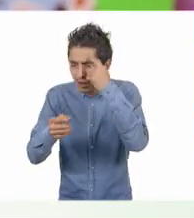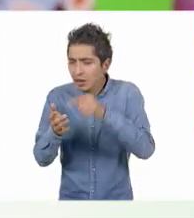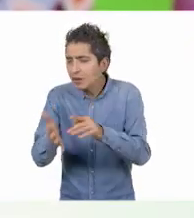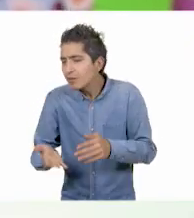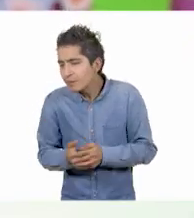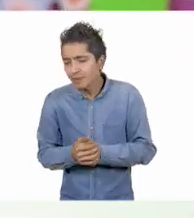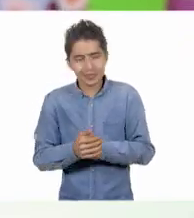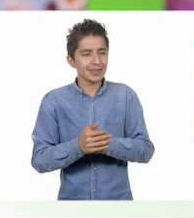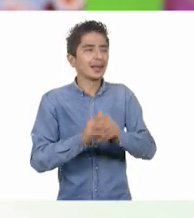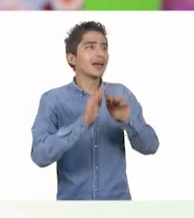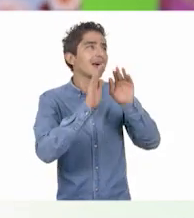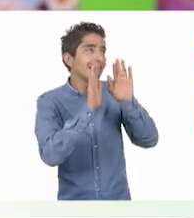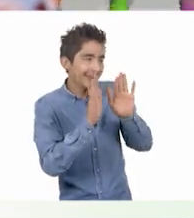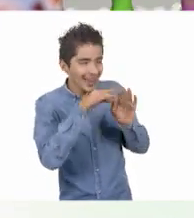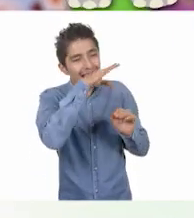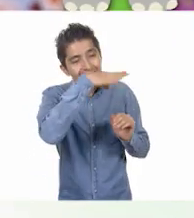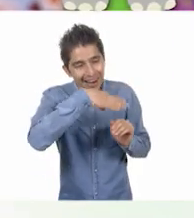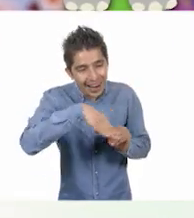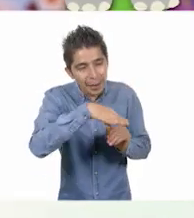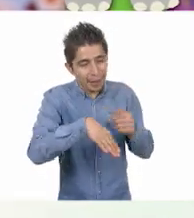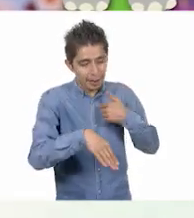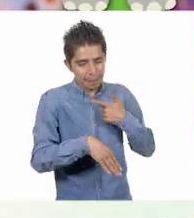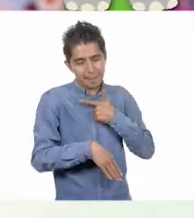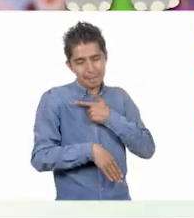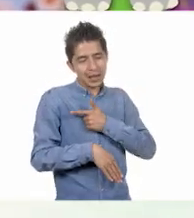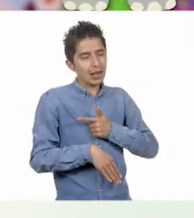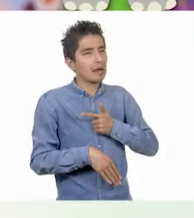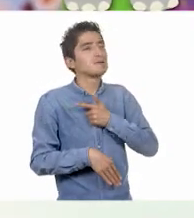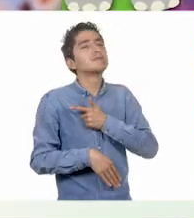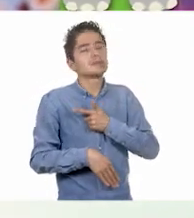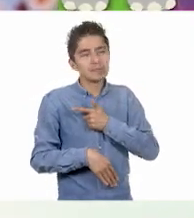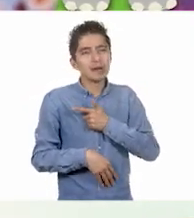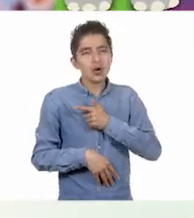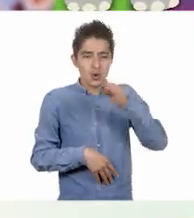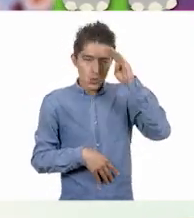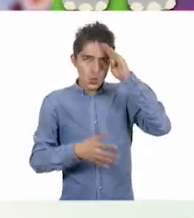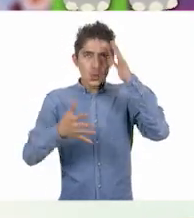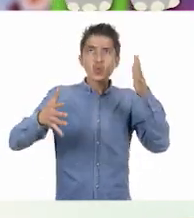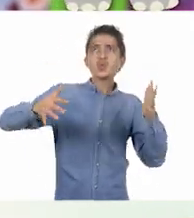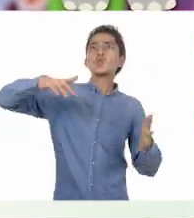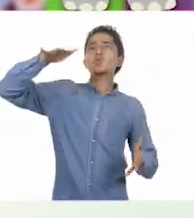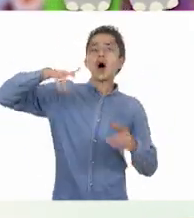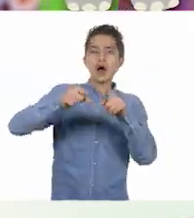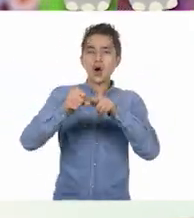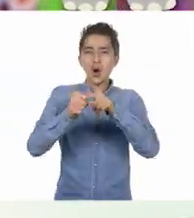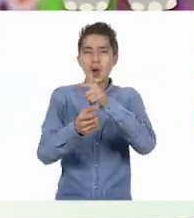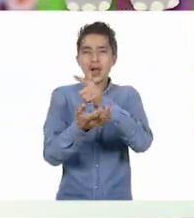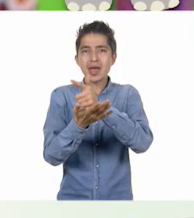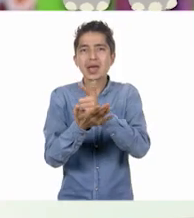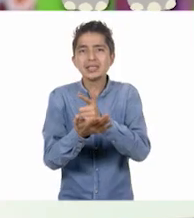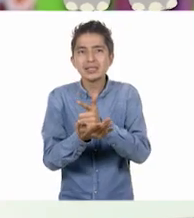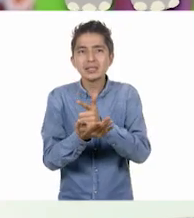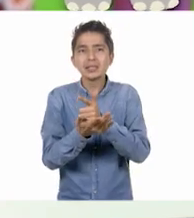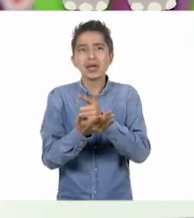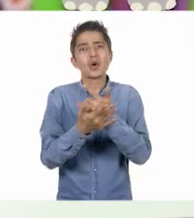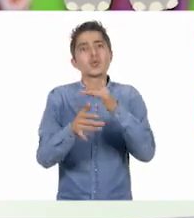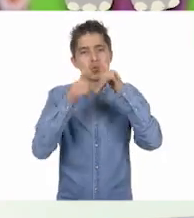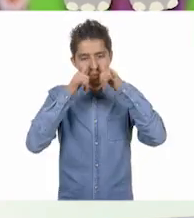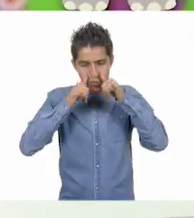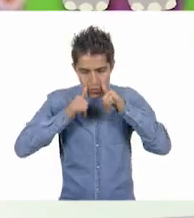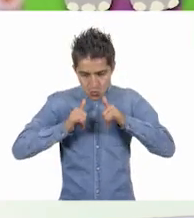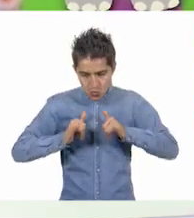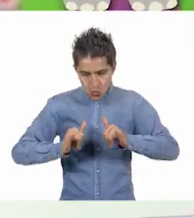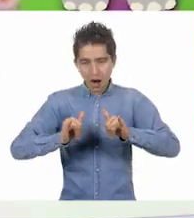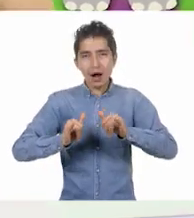Pues porque el elefante me gusta. Es grande, es color gris y tiene colmillos fuertes.